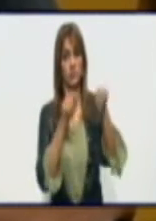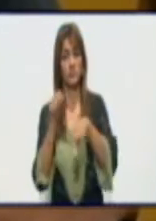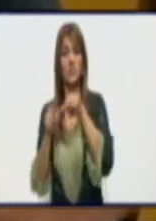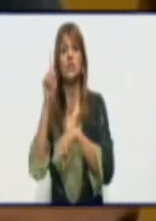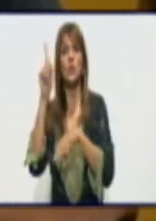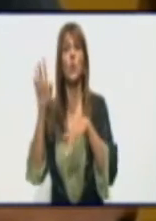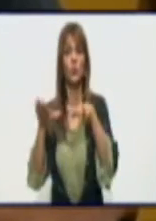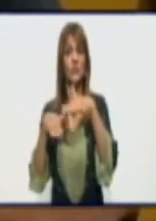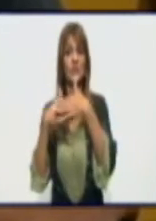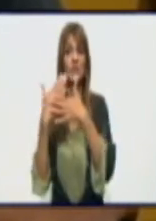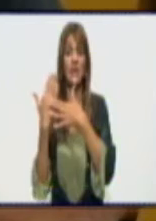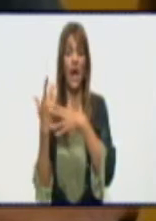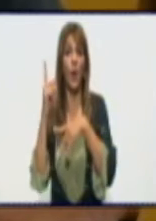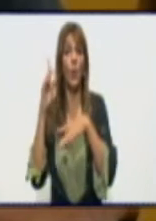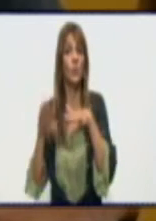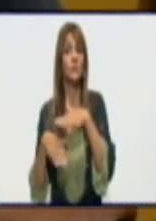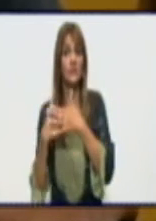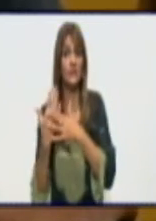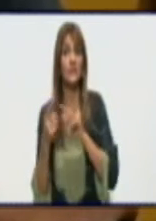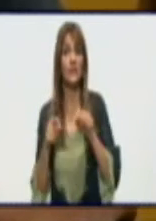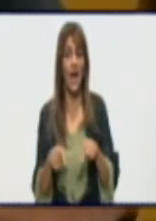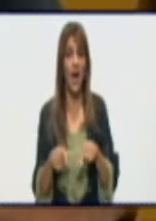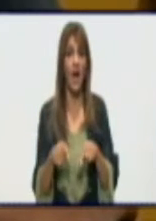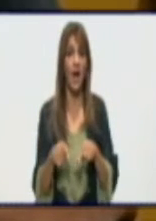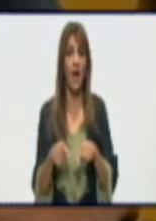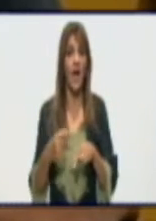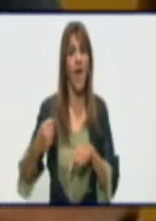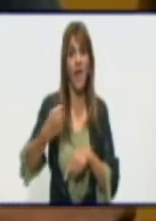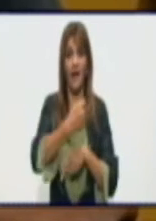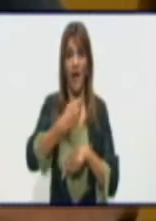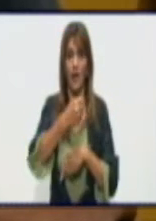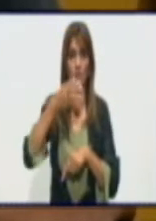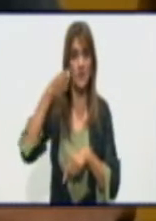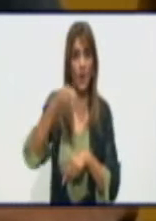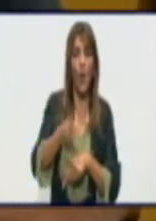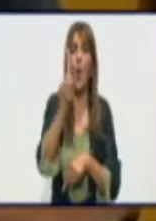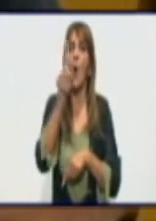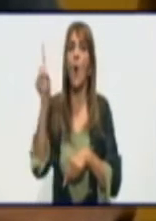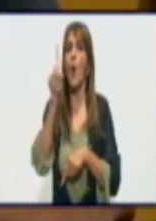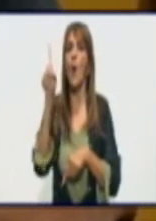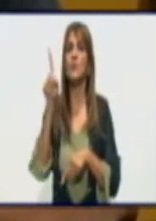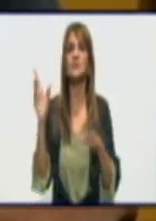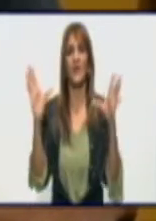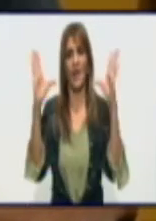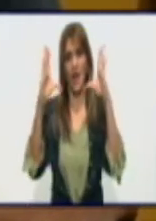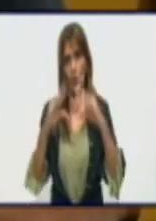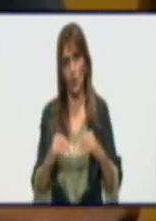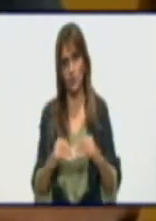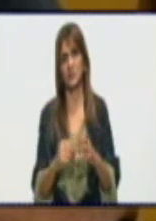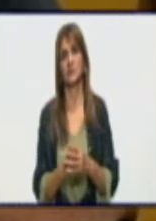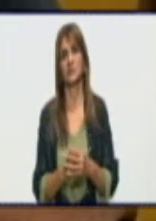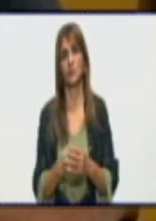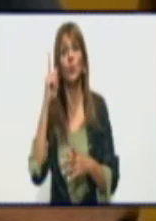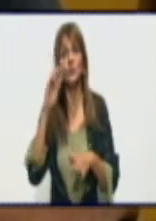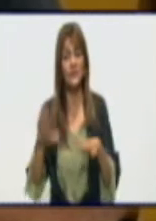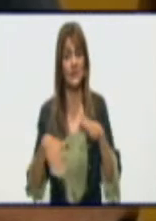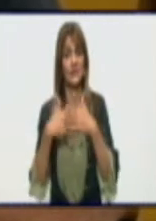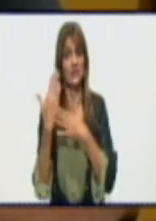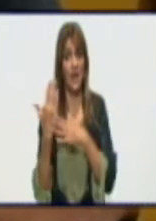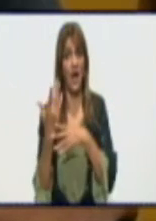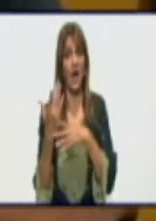día, debemos reconocer un día, que el carro llegó a las 11 de la noche. Es decir, que mientras que el carro se bajó, se distribuyó, la harina